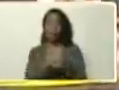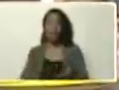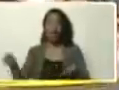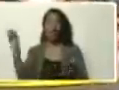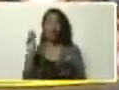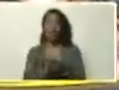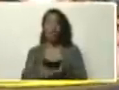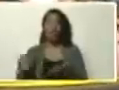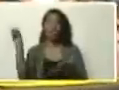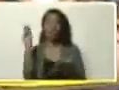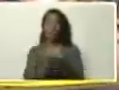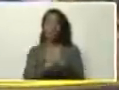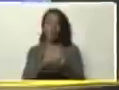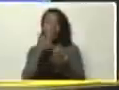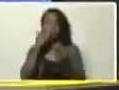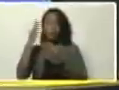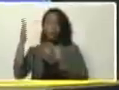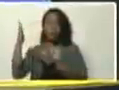volvió,